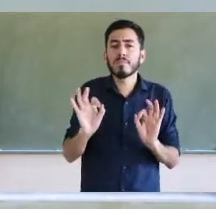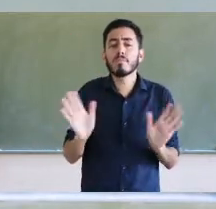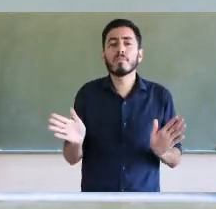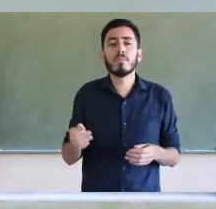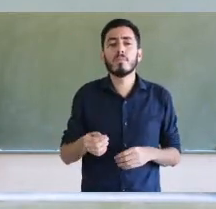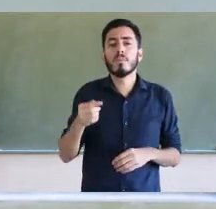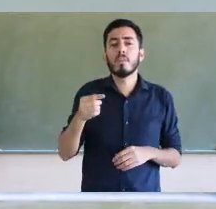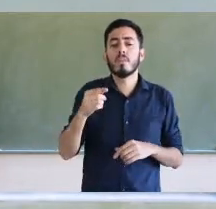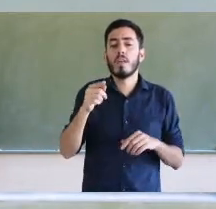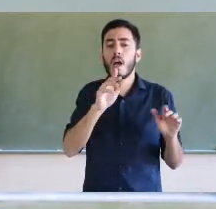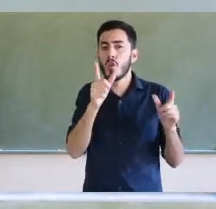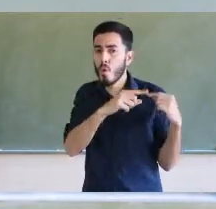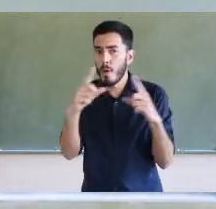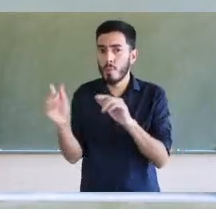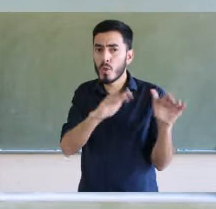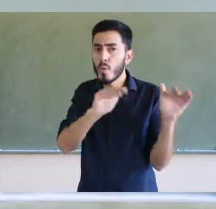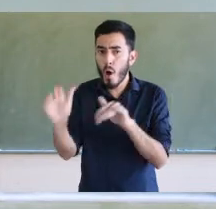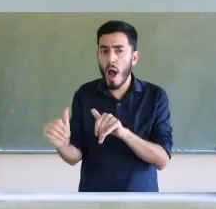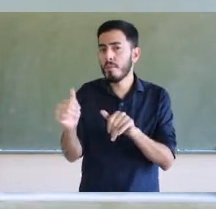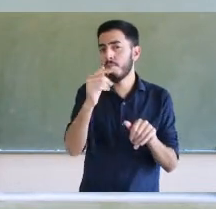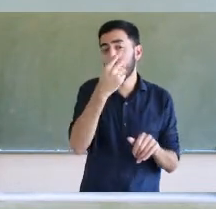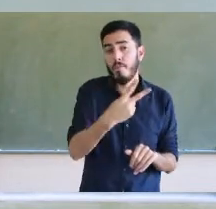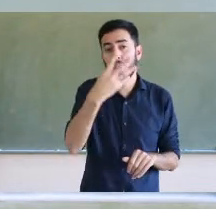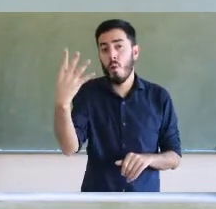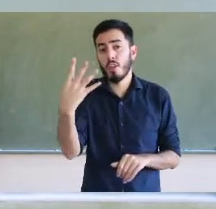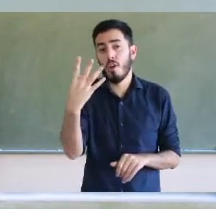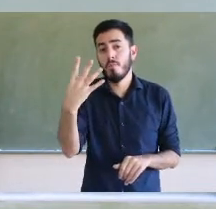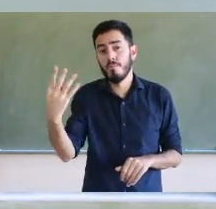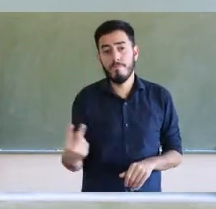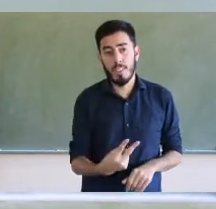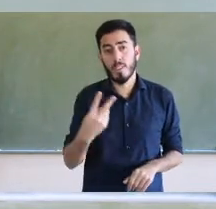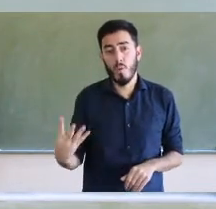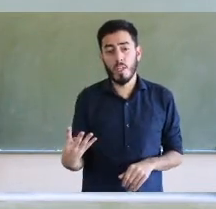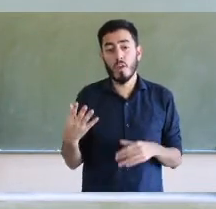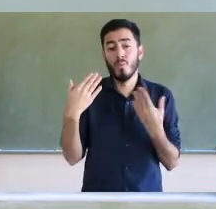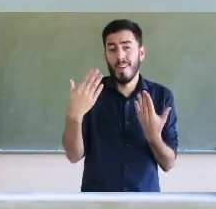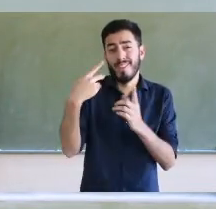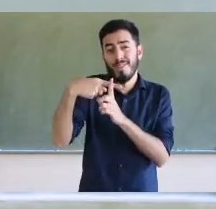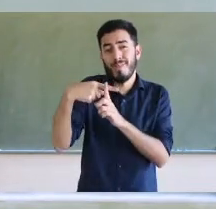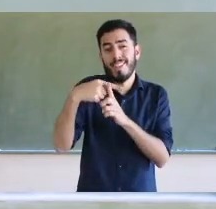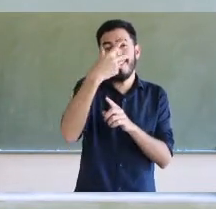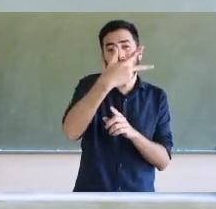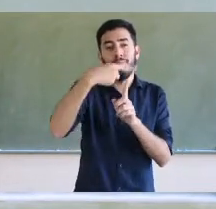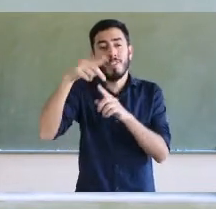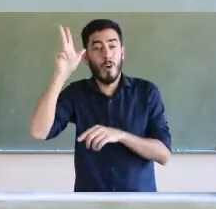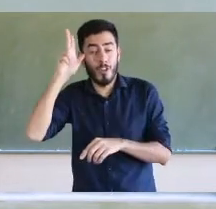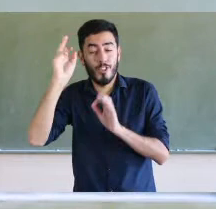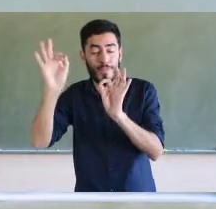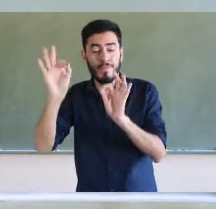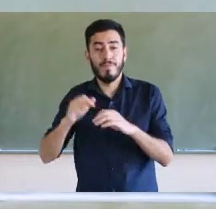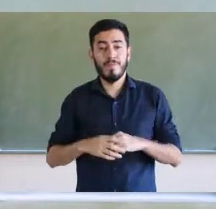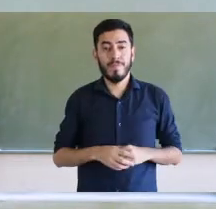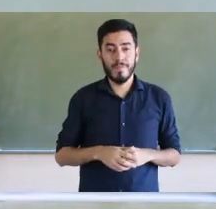hacemos? Denominador es el mismo, por lo tanto puedo realizar una suma que tienen los mismos denominadores.